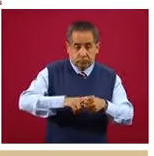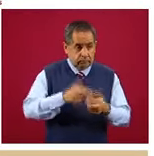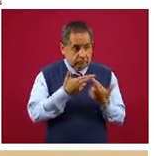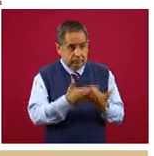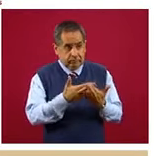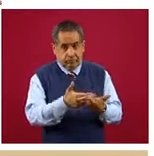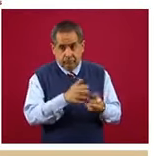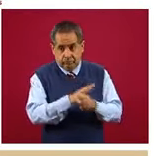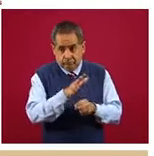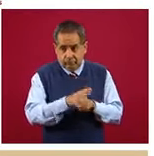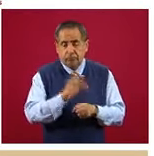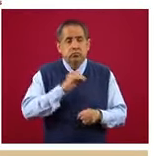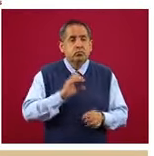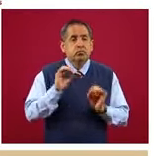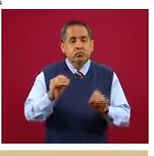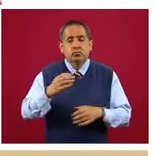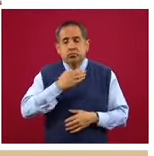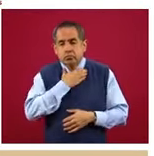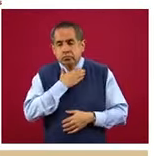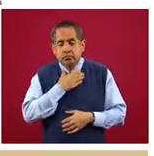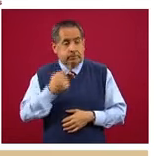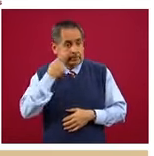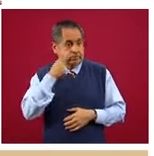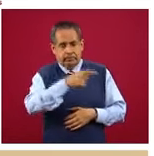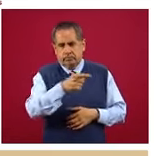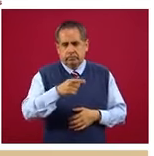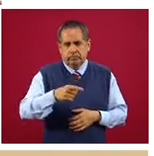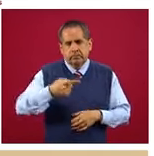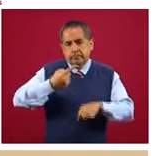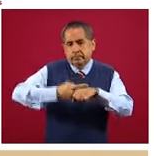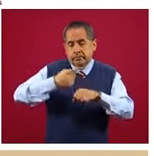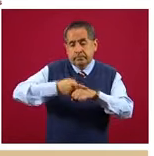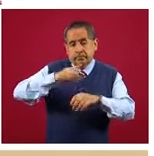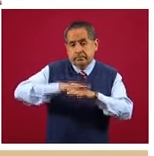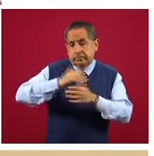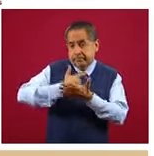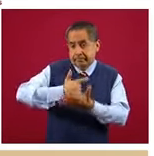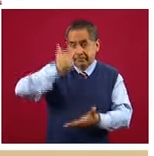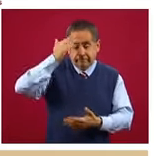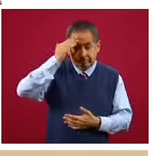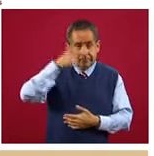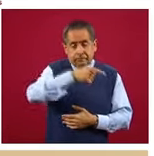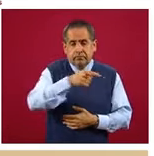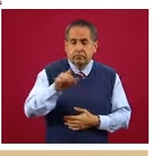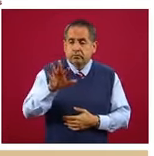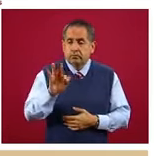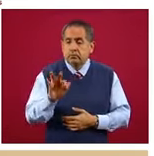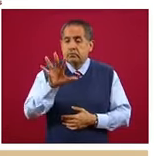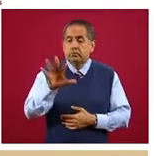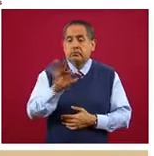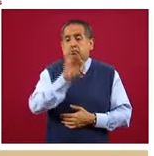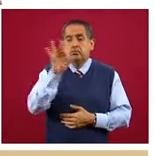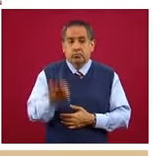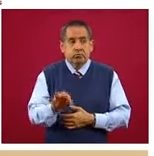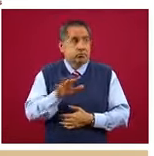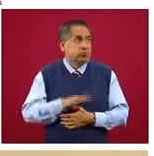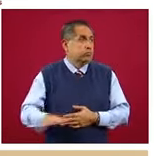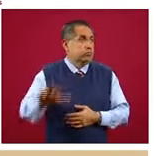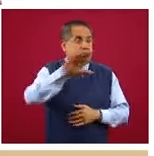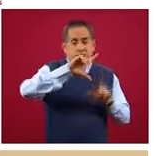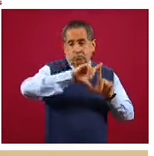es la de camas generales para pacientes graves. Tenemos un 45% de ocupación a